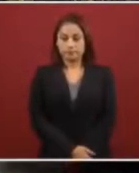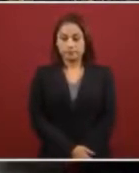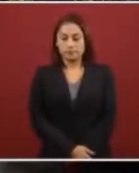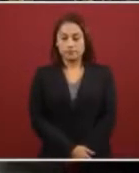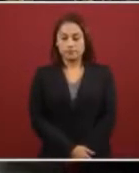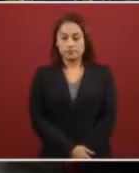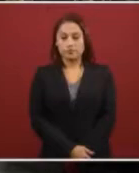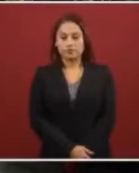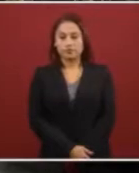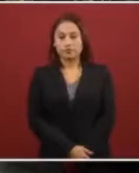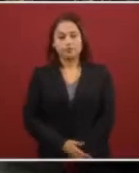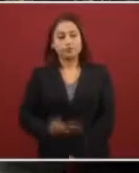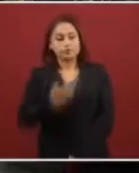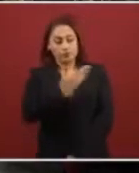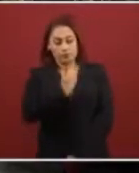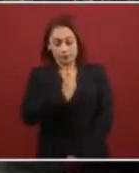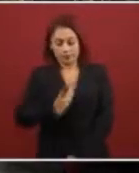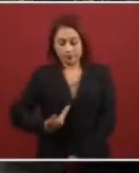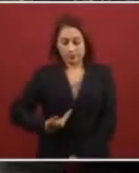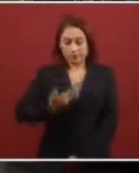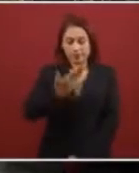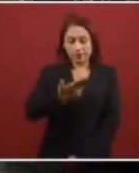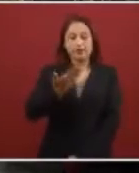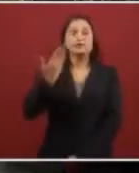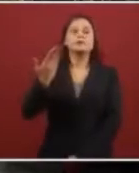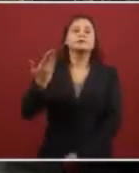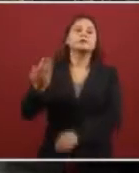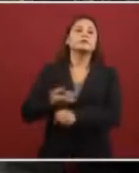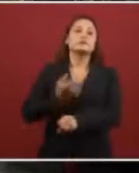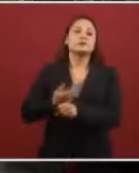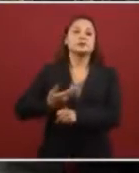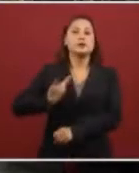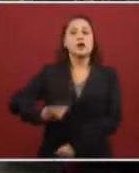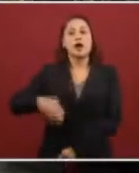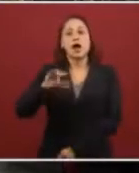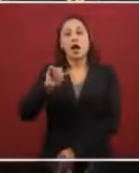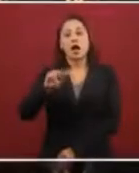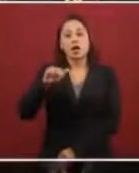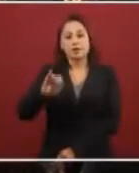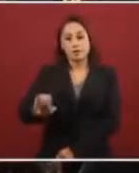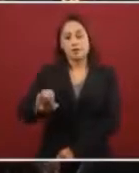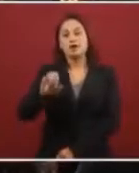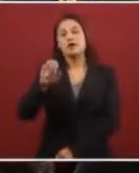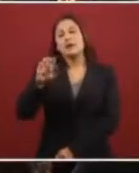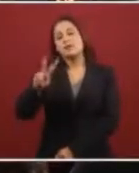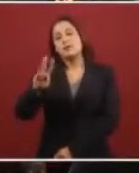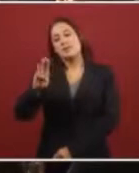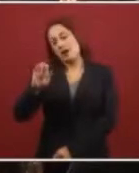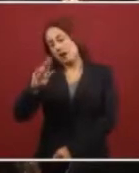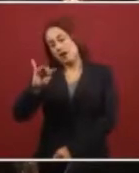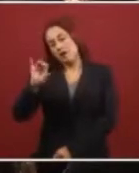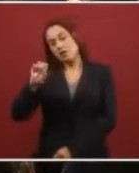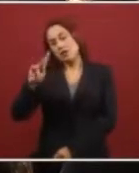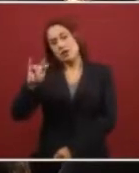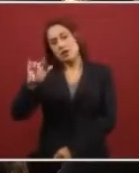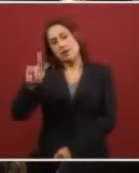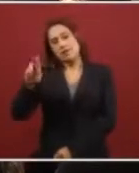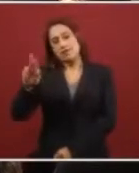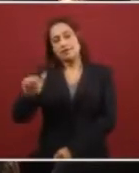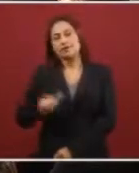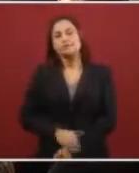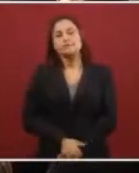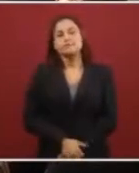Señor presidente, señor secretario, Jaime Hernández de Bajo Palabra. Señor secretario, ¿a qué se refiere cuando